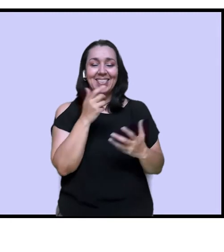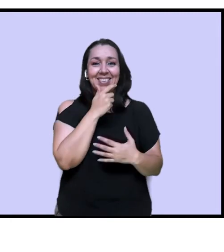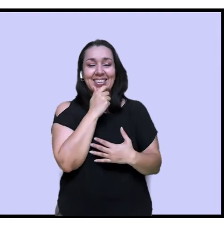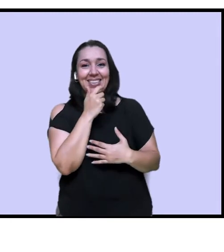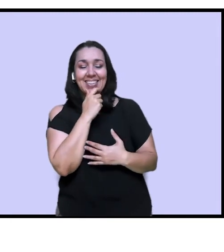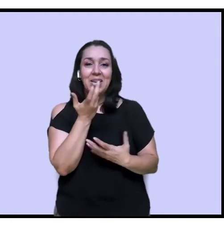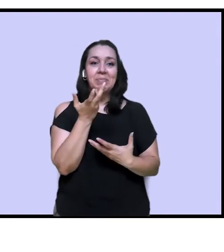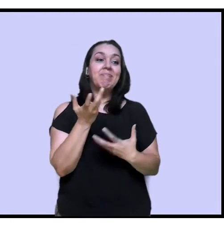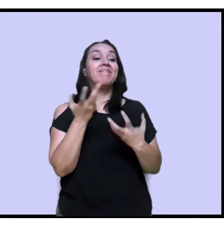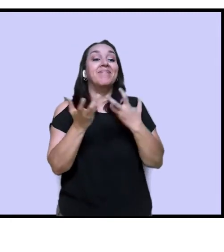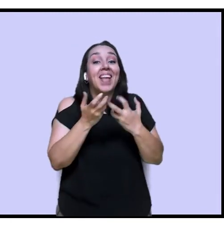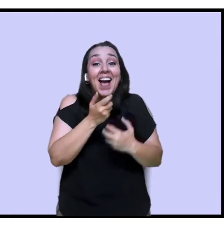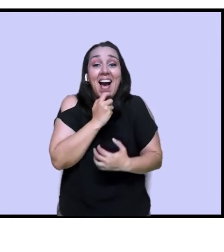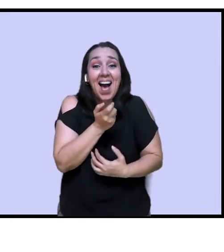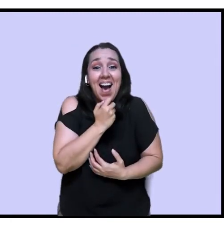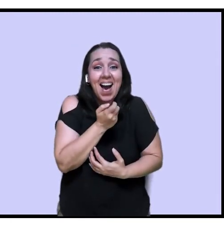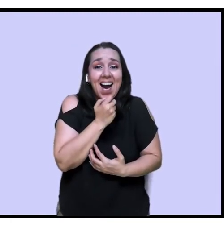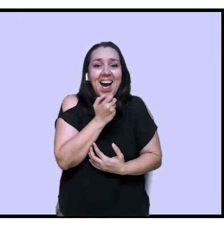Le pego.